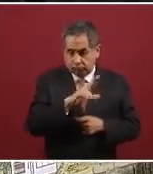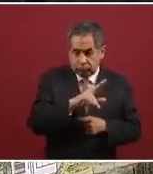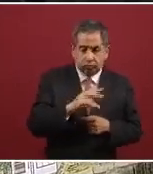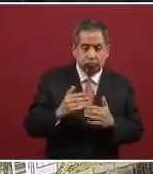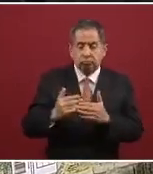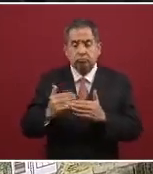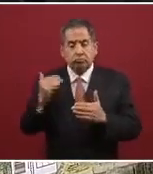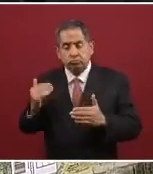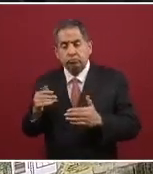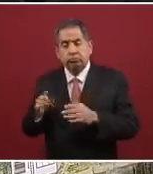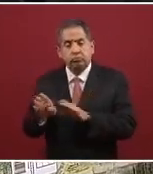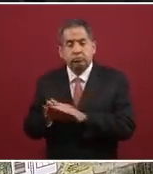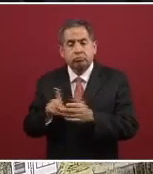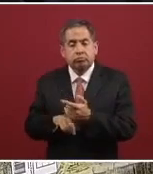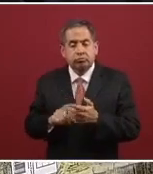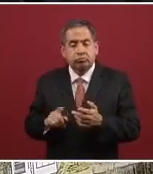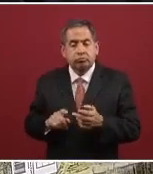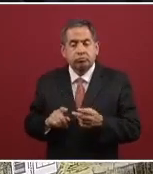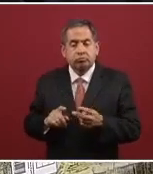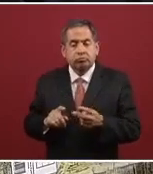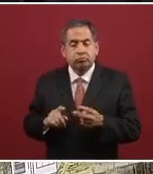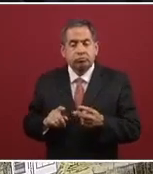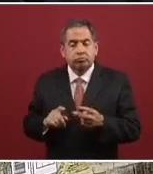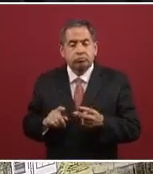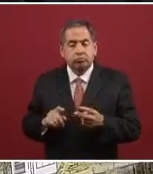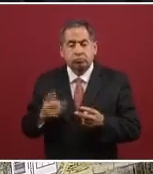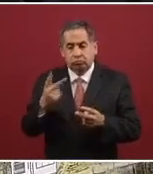una antes por